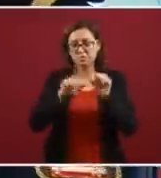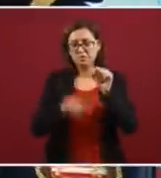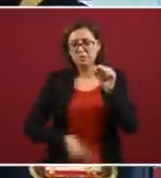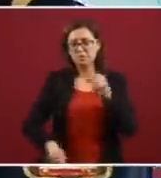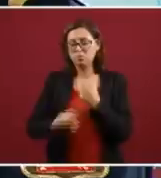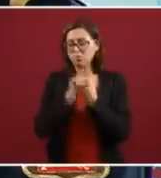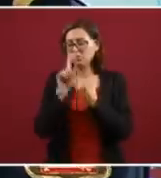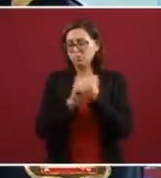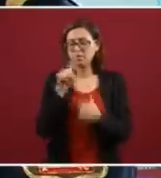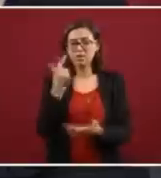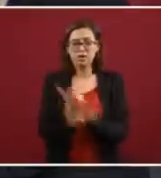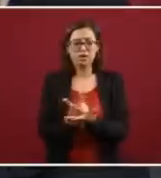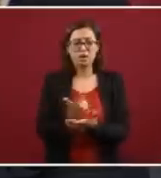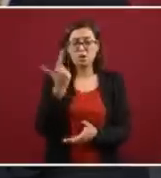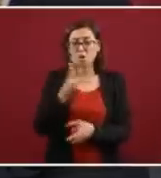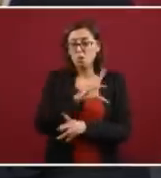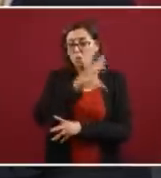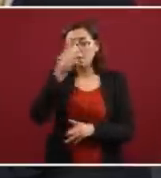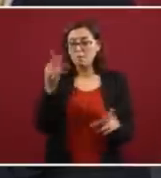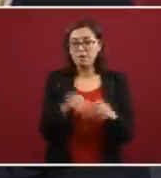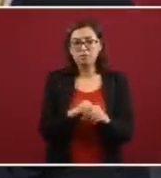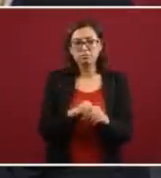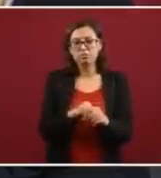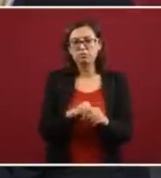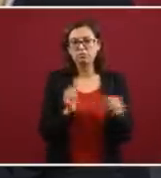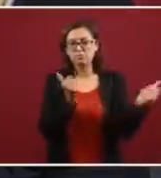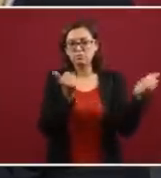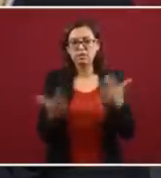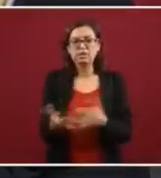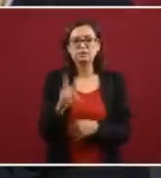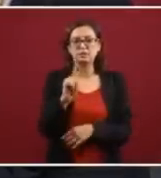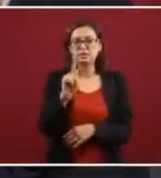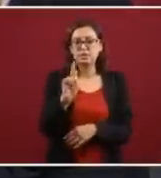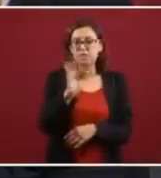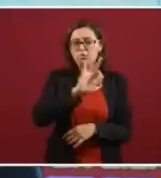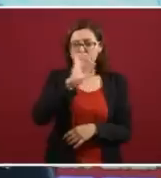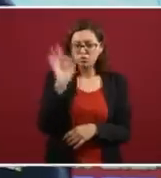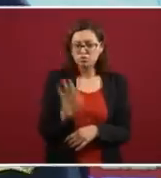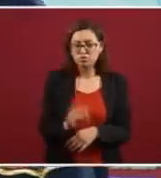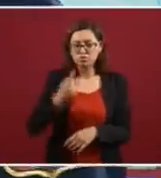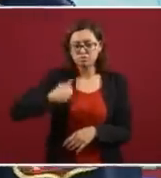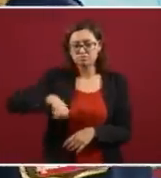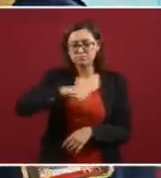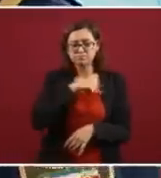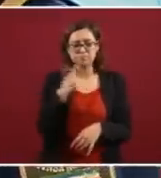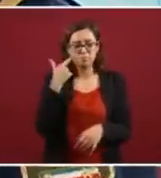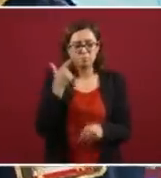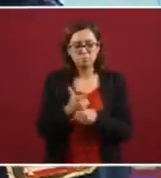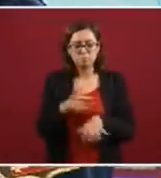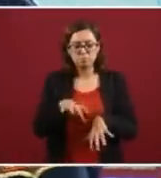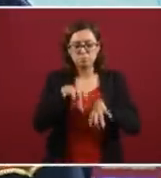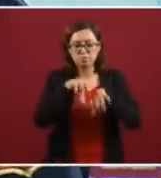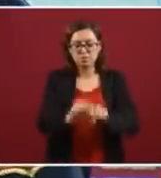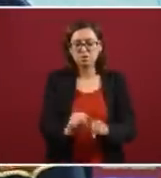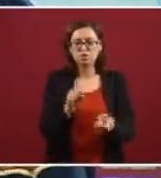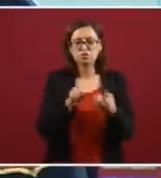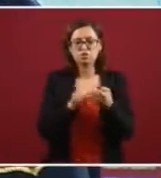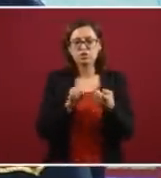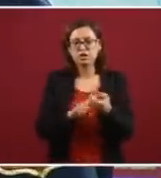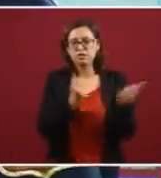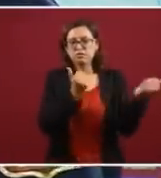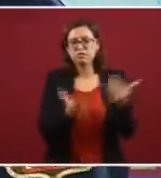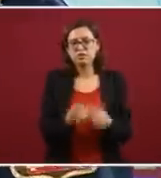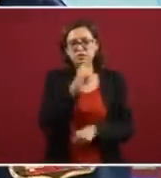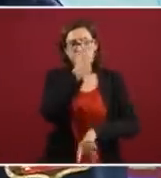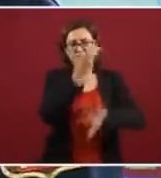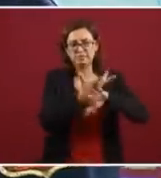la introducción de todo ese armamento. El 70% de armas que hemos asegurado vienen de Estados Unidos,